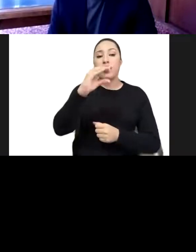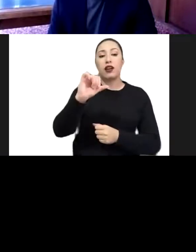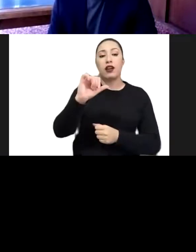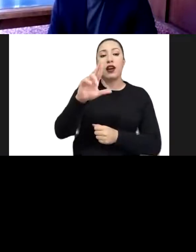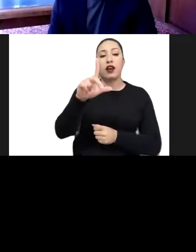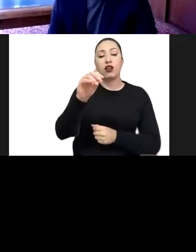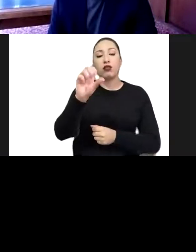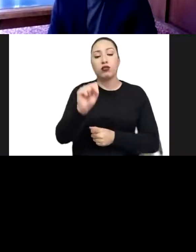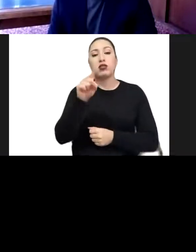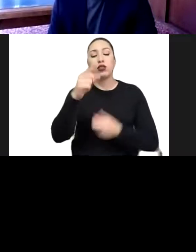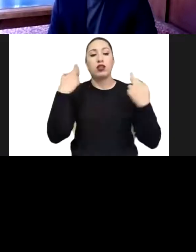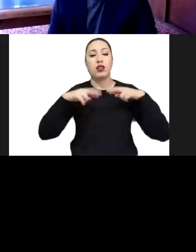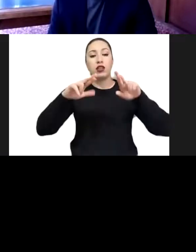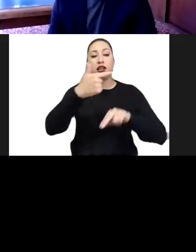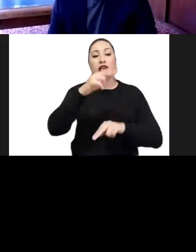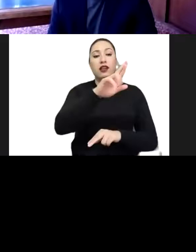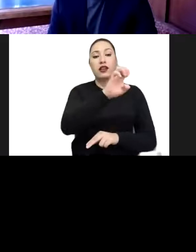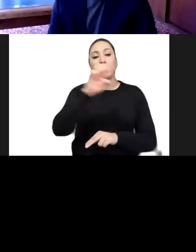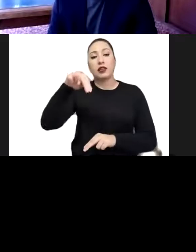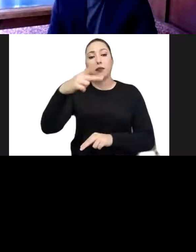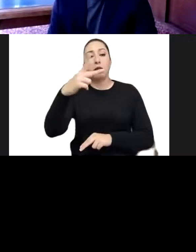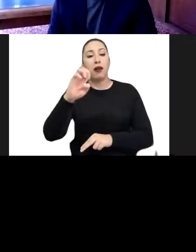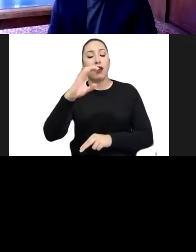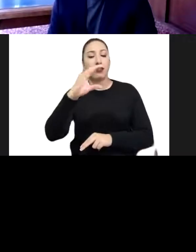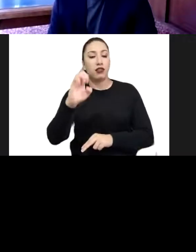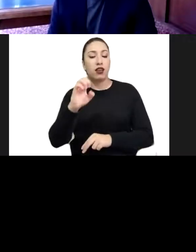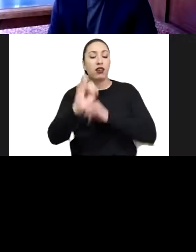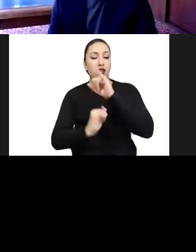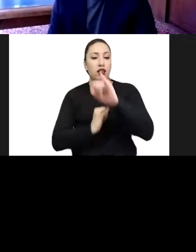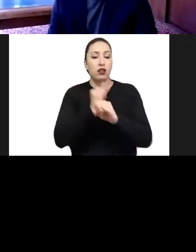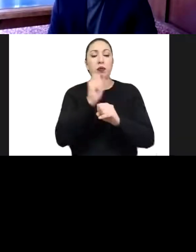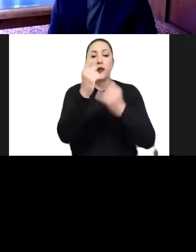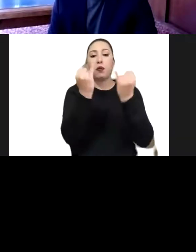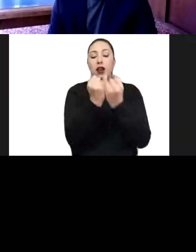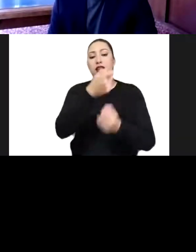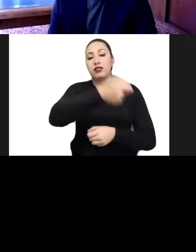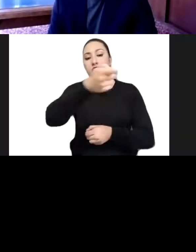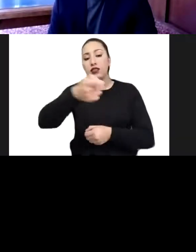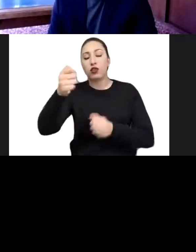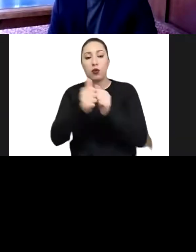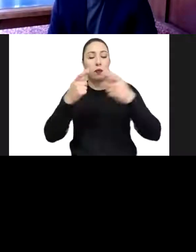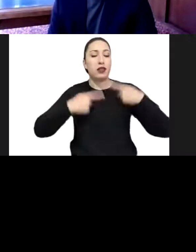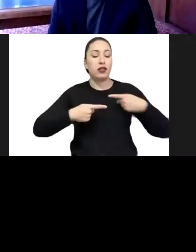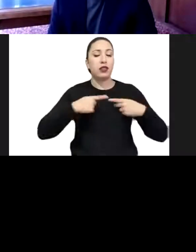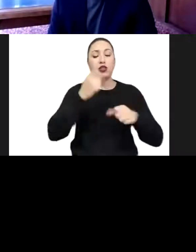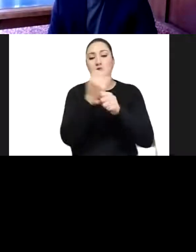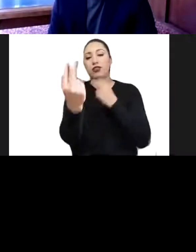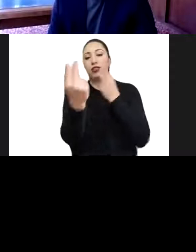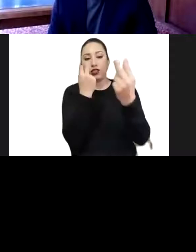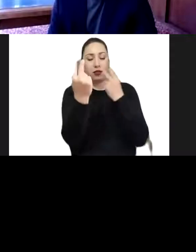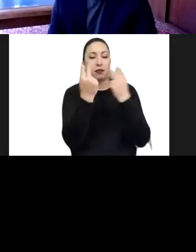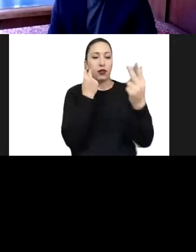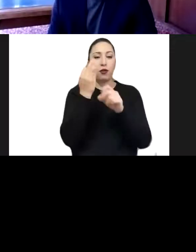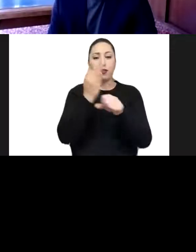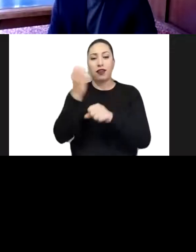de Greenpeace Internacional, y así también externo un cordial saludo a las y los ciudadanos nuevamente que nos siguen